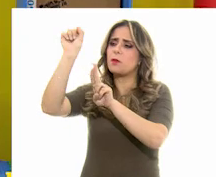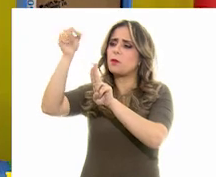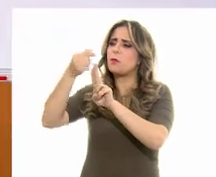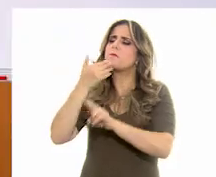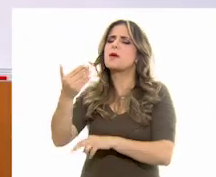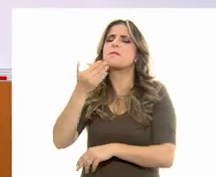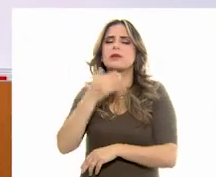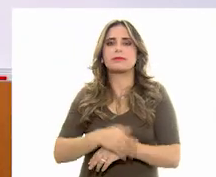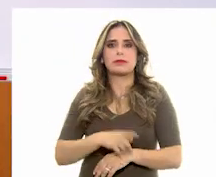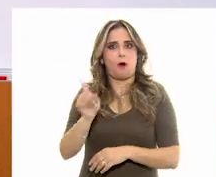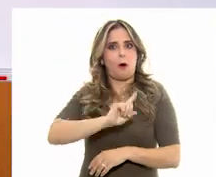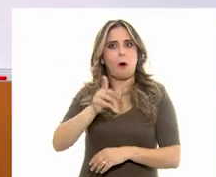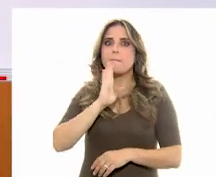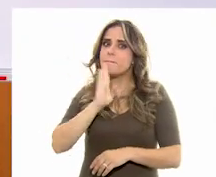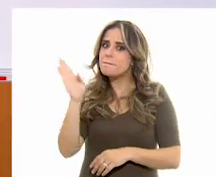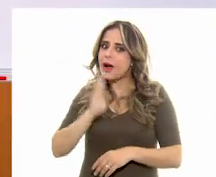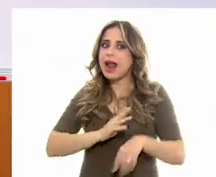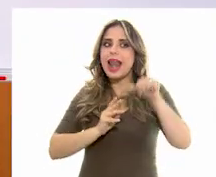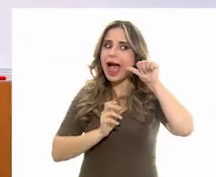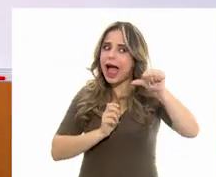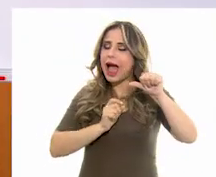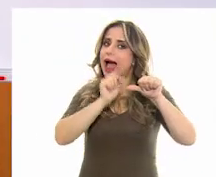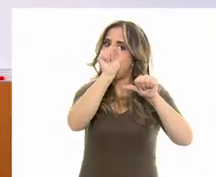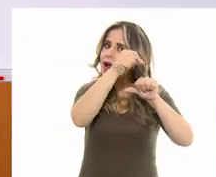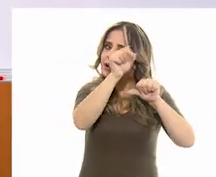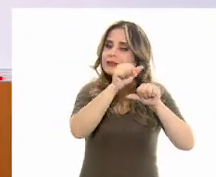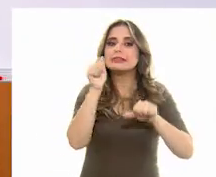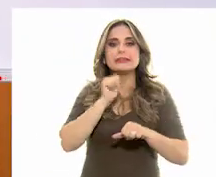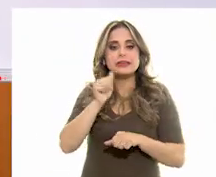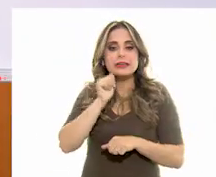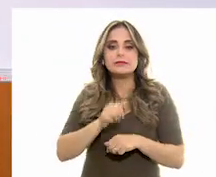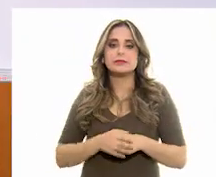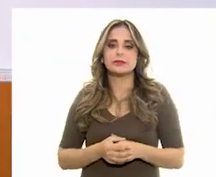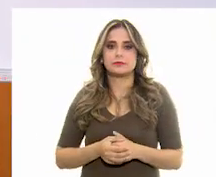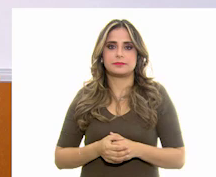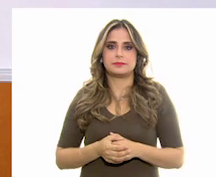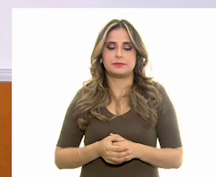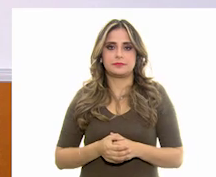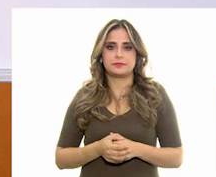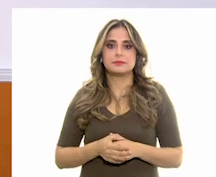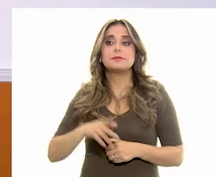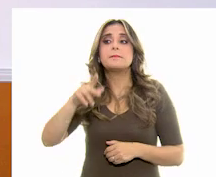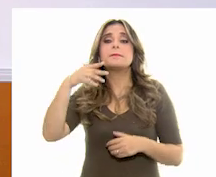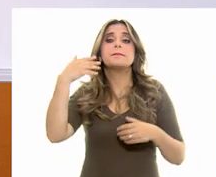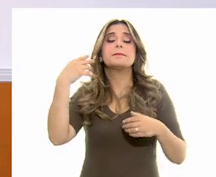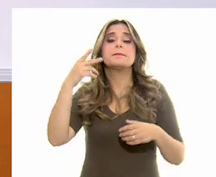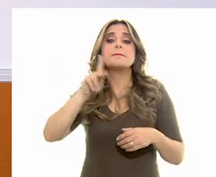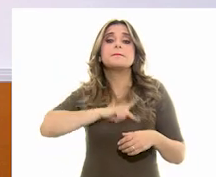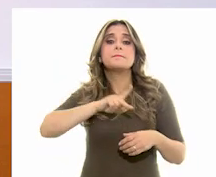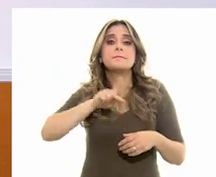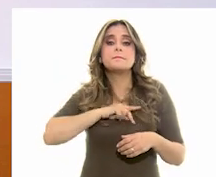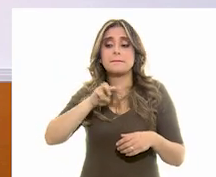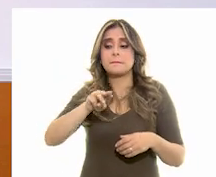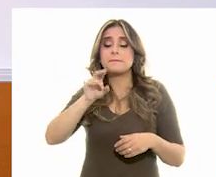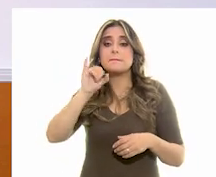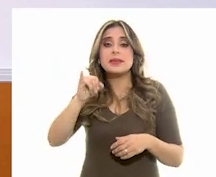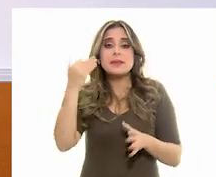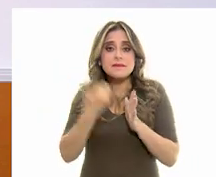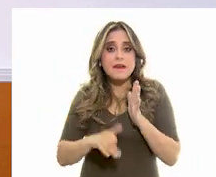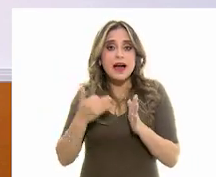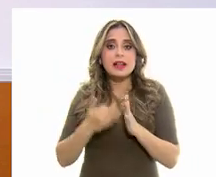bien. ¿Qué es lo que escucho primero? Mi. ¿Y cómo empieza mi? Con la